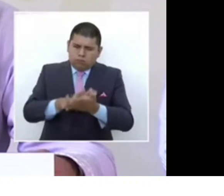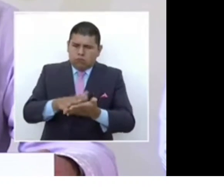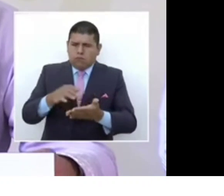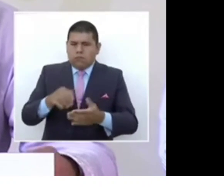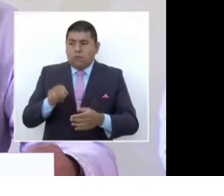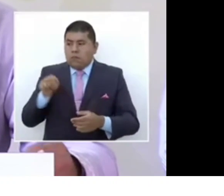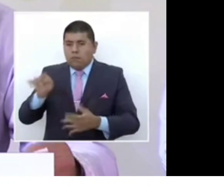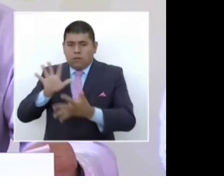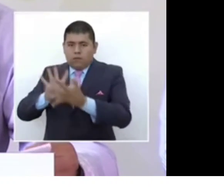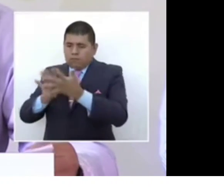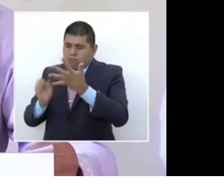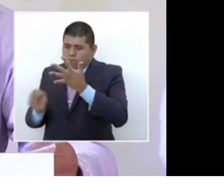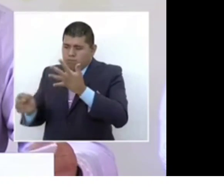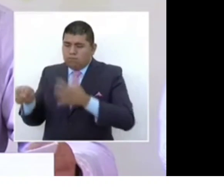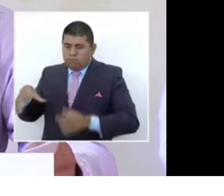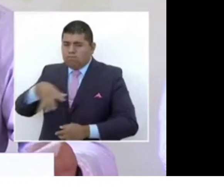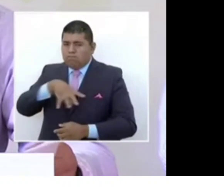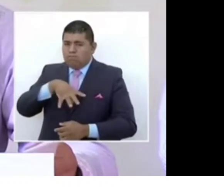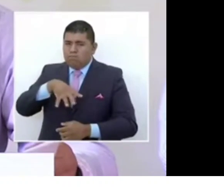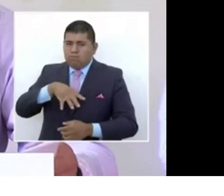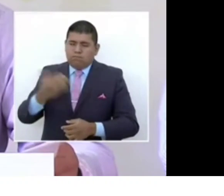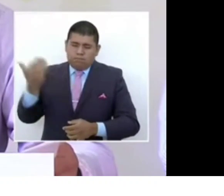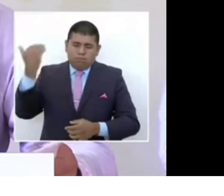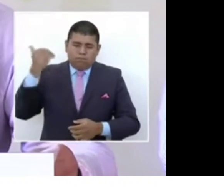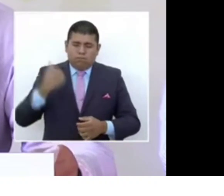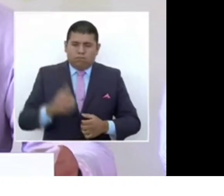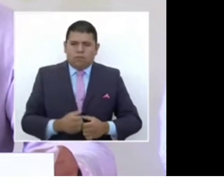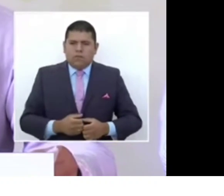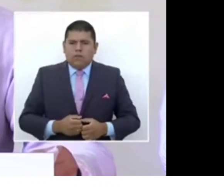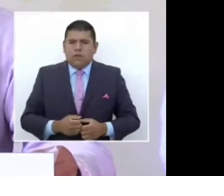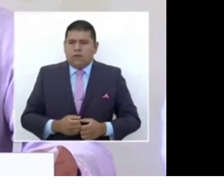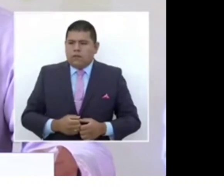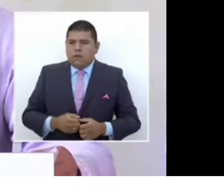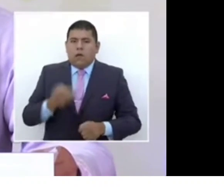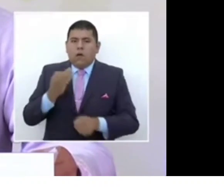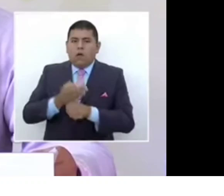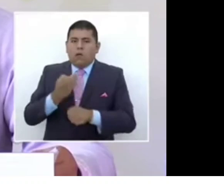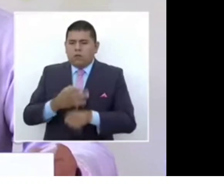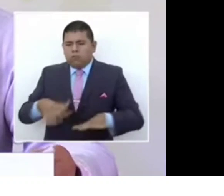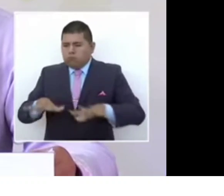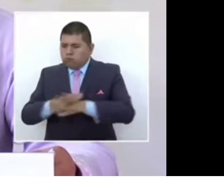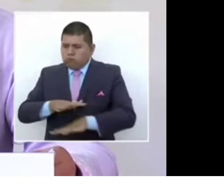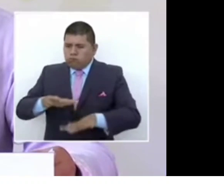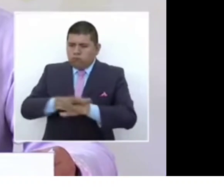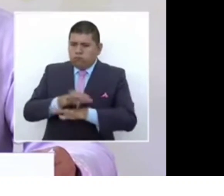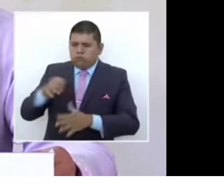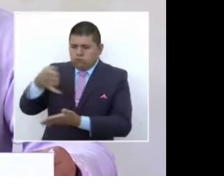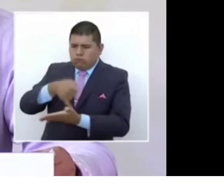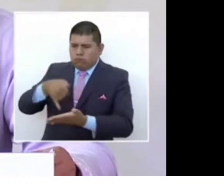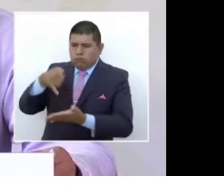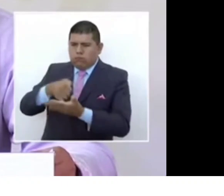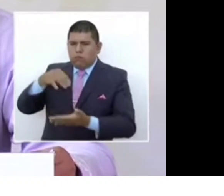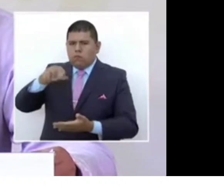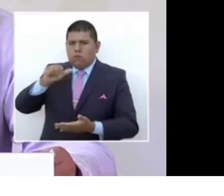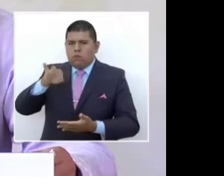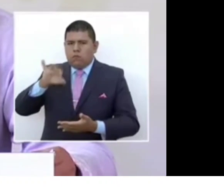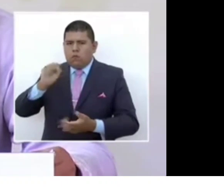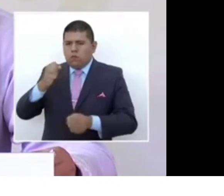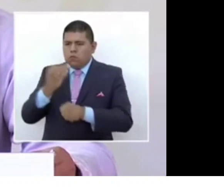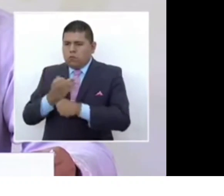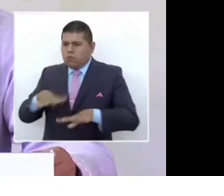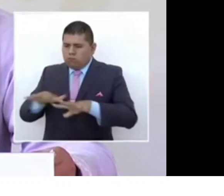preso en las Islas Marías. Se están rehabilitando las Islas Marías, se